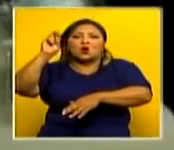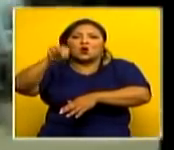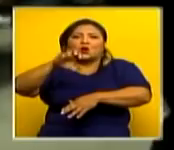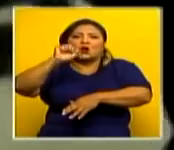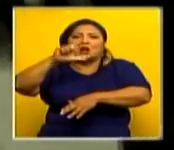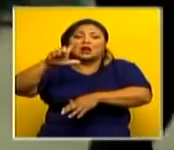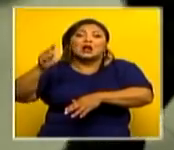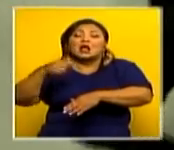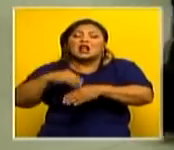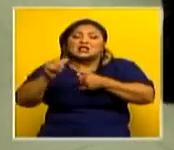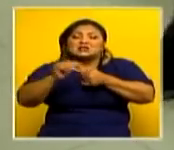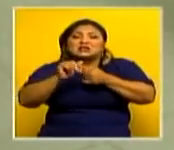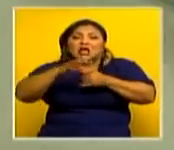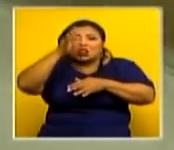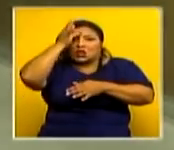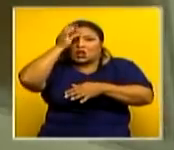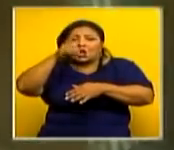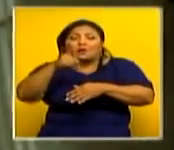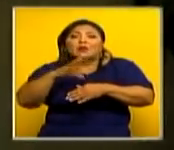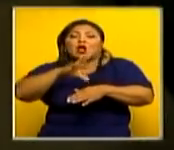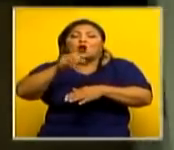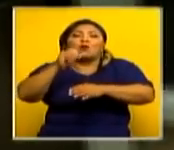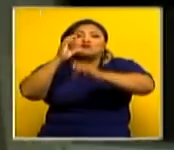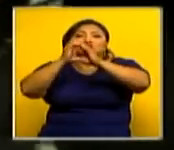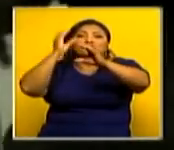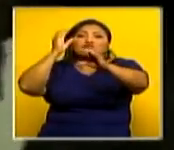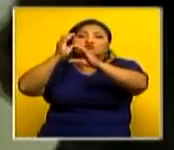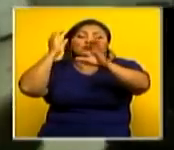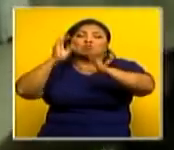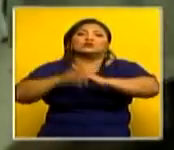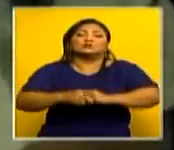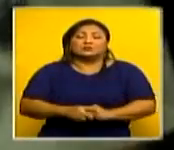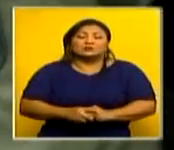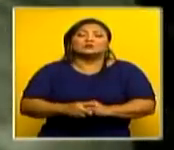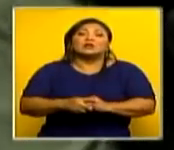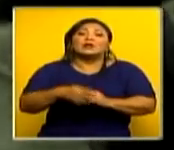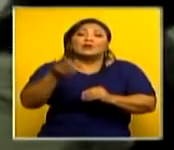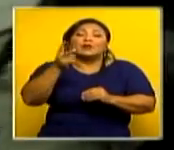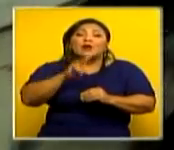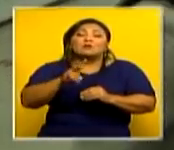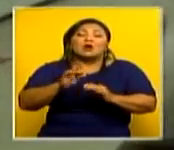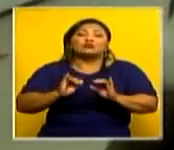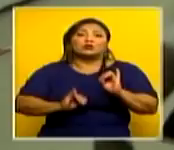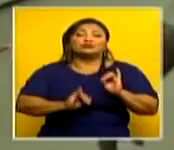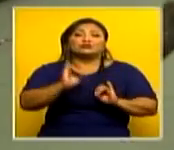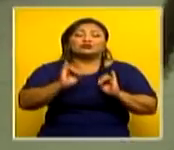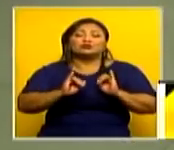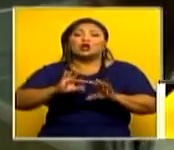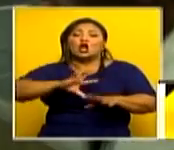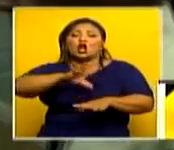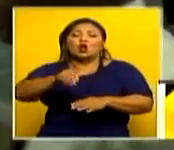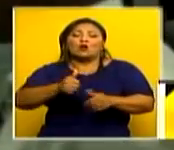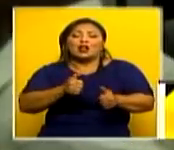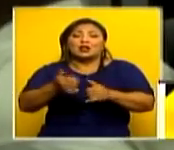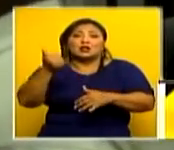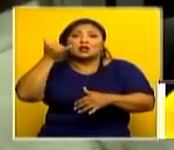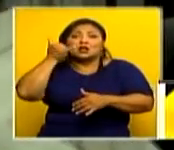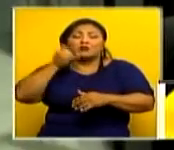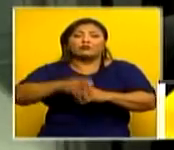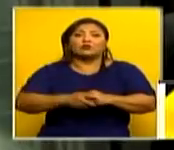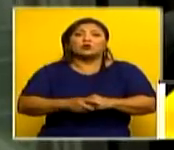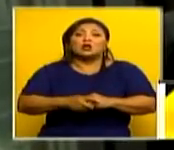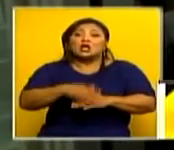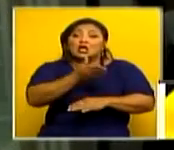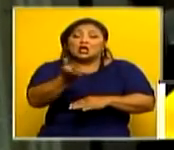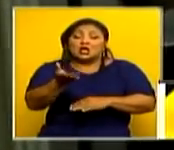de infectología. Asaltó un bus de transporte urbano y a una señorita la despojó de su teléfono celular. Es ella